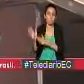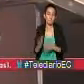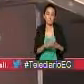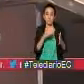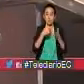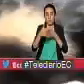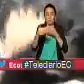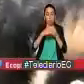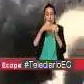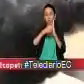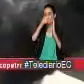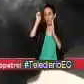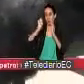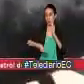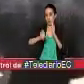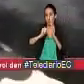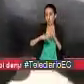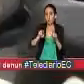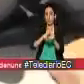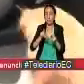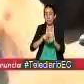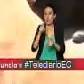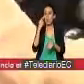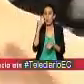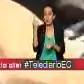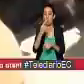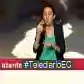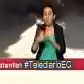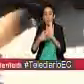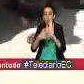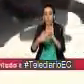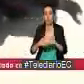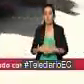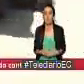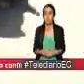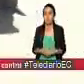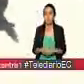juzgado de lo penal y deberán ser sustentadas por el denunciante. Coralía Pérez, Medios Públicos.